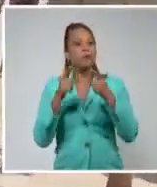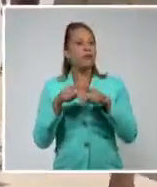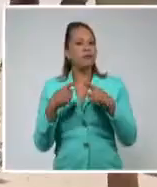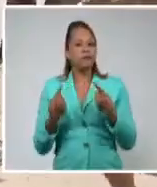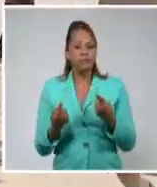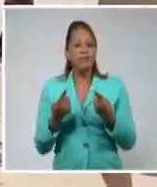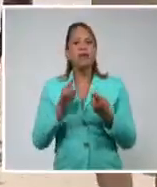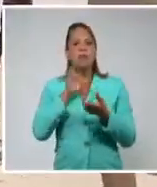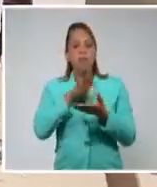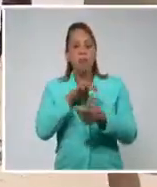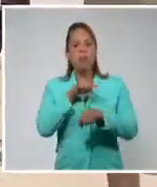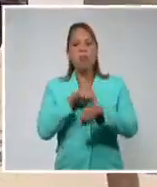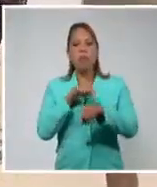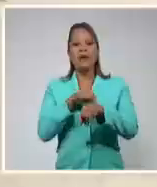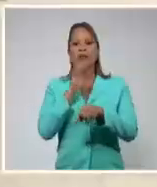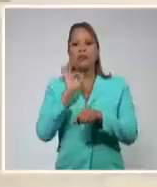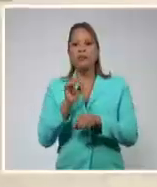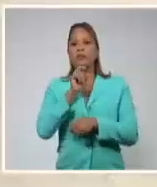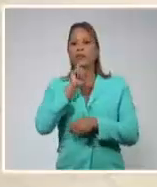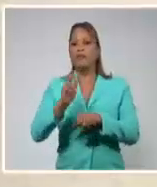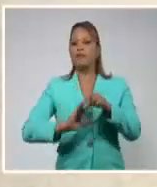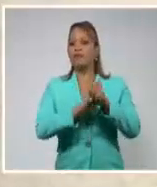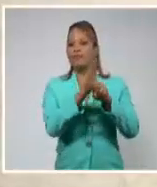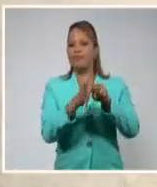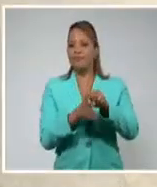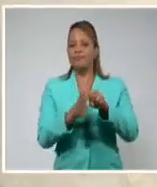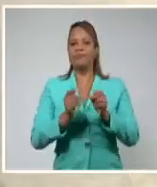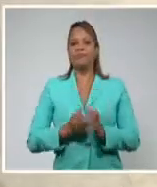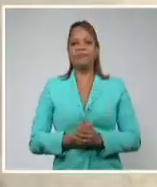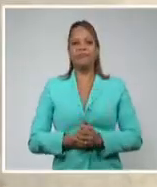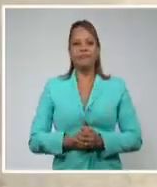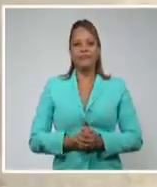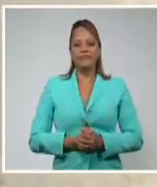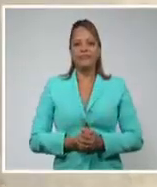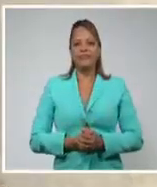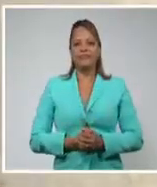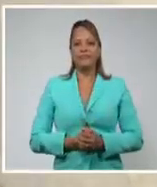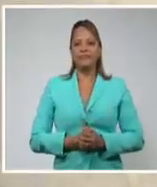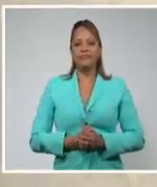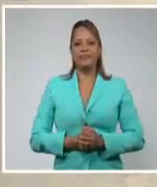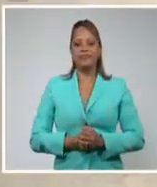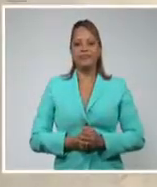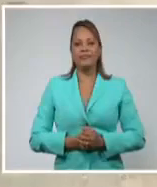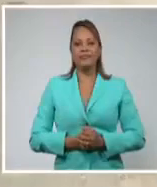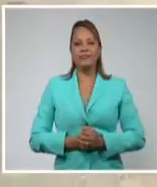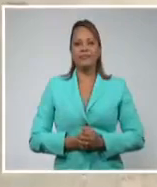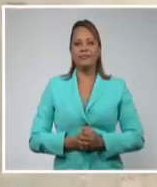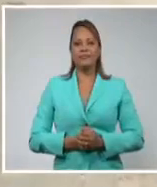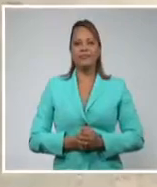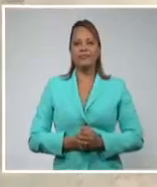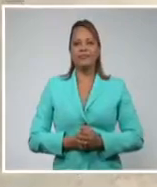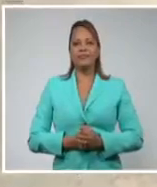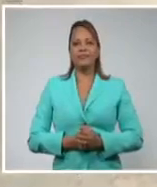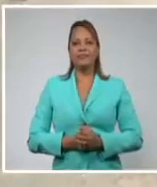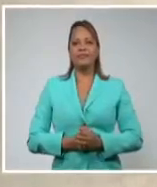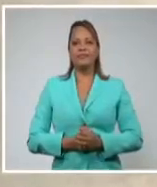en estos tiempos de pandemia. Miguel Ángel Ribalta, Sistema Informativo de la Televisión Cubana.